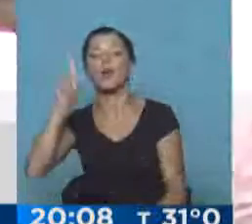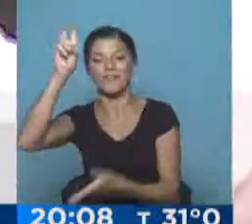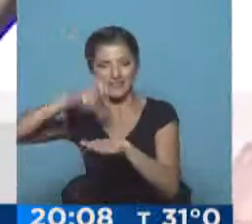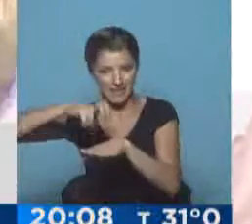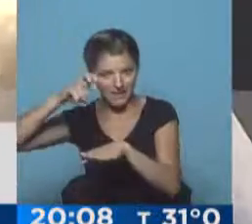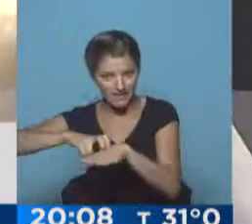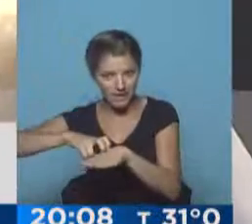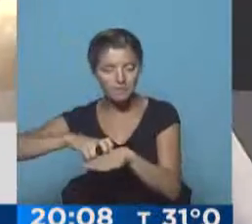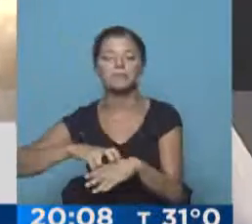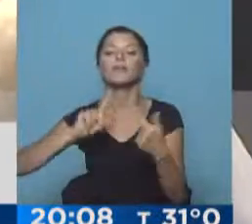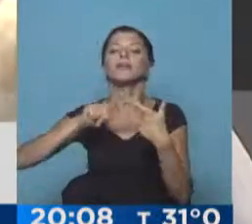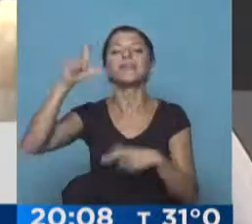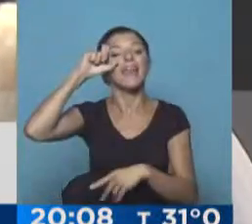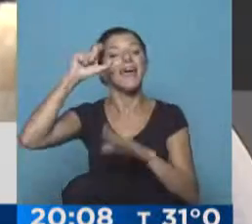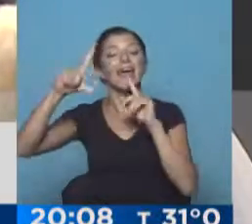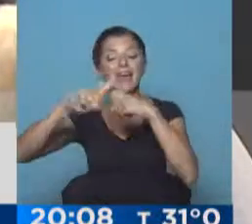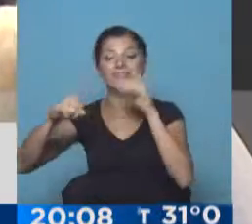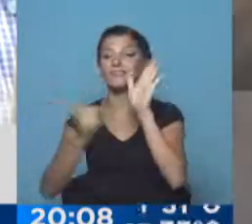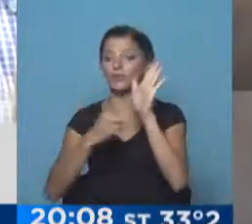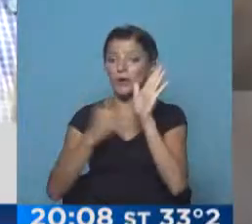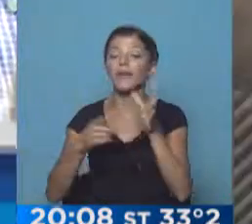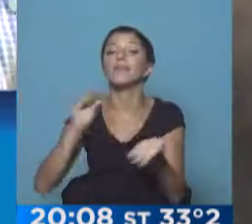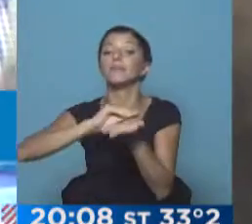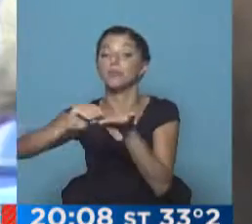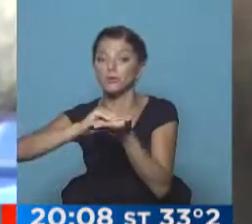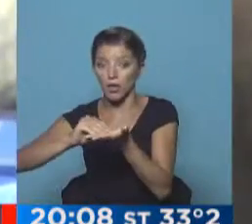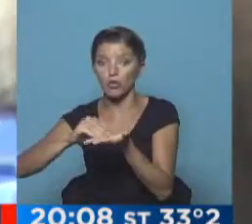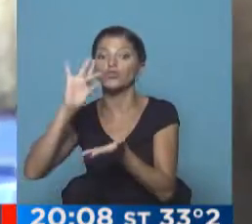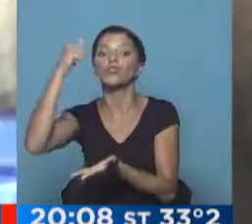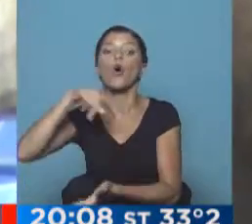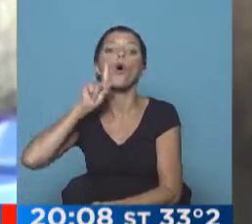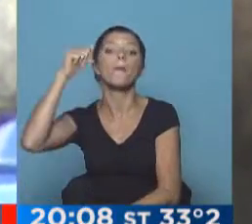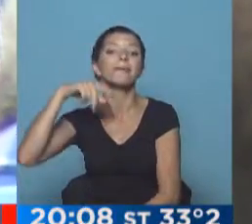Manuel Urtubey y el ex titular de la Cámara de Diputados Julián Domínguez.